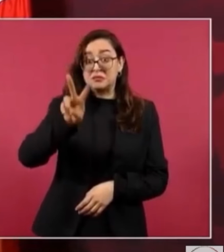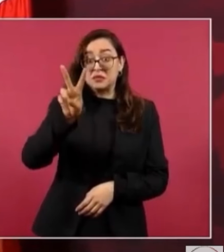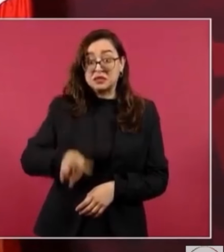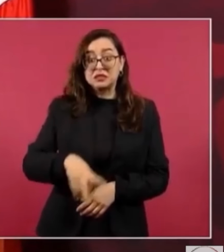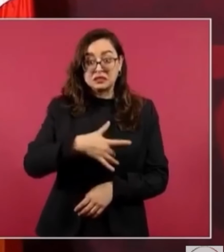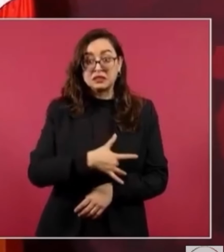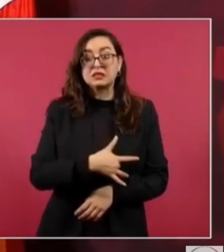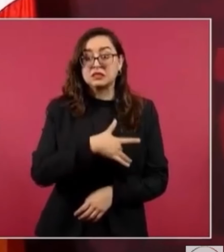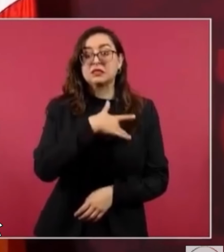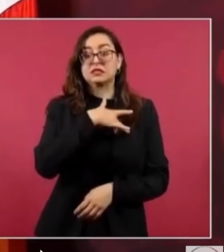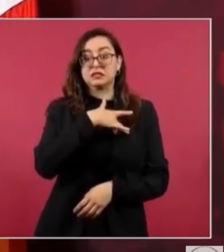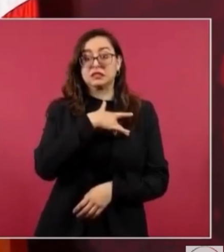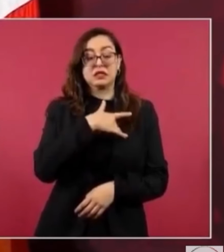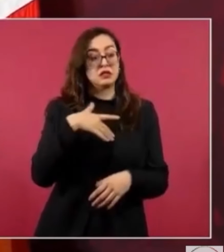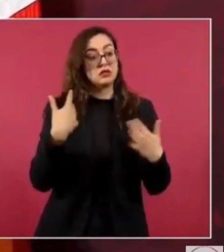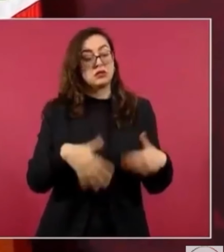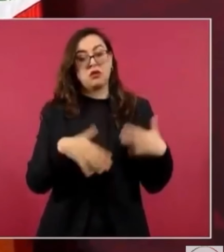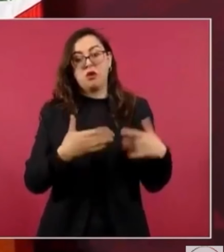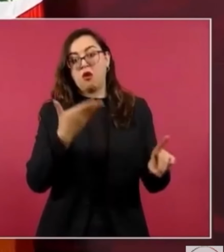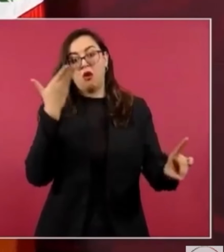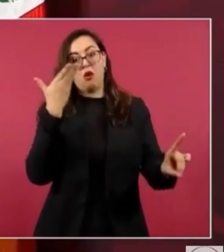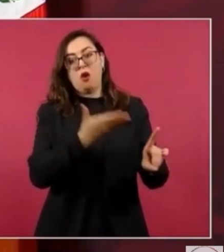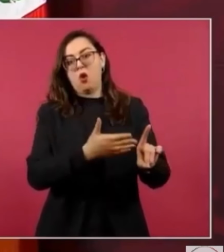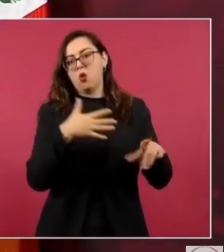sienten de que es un gran economista,